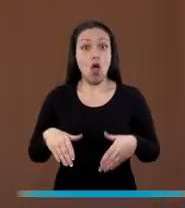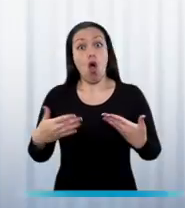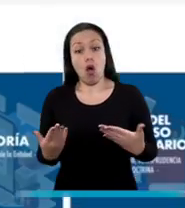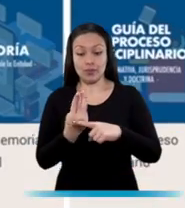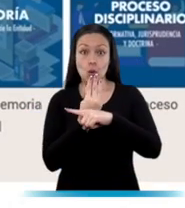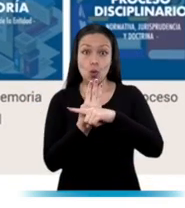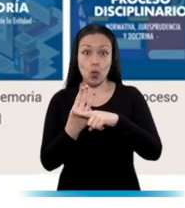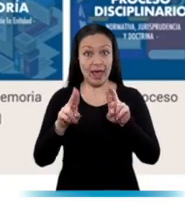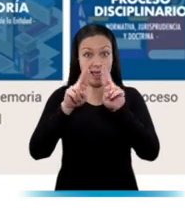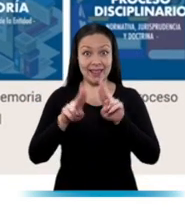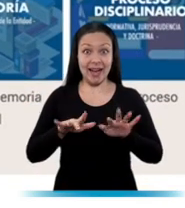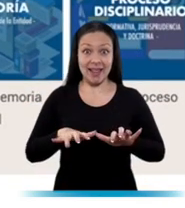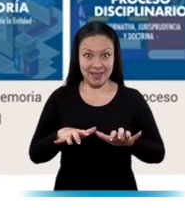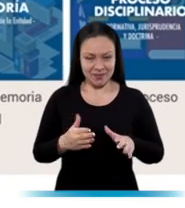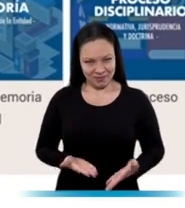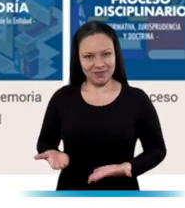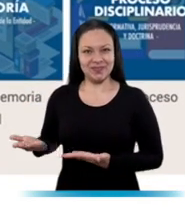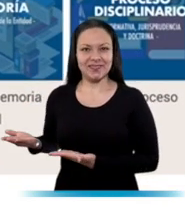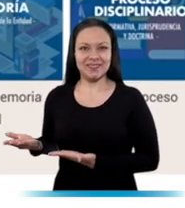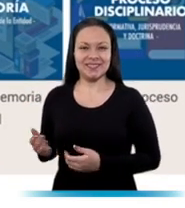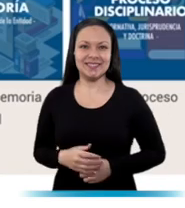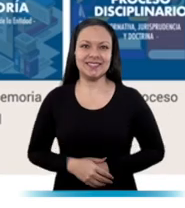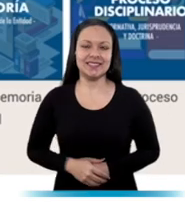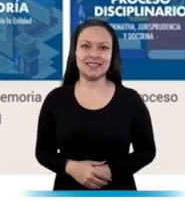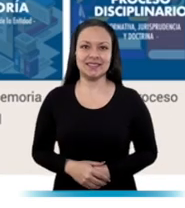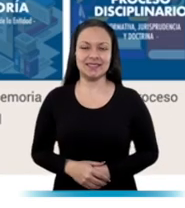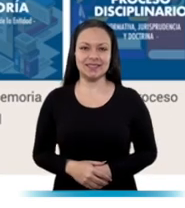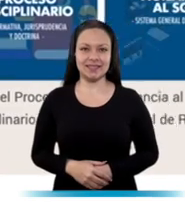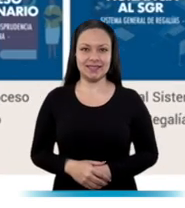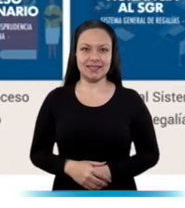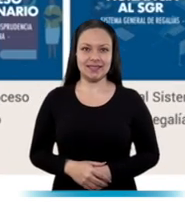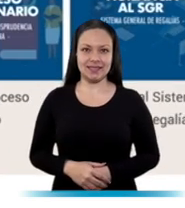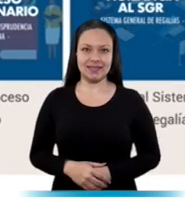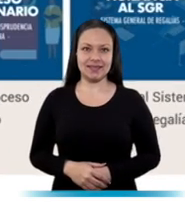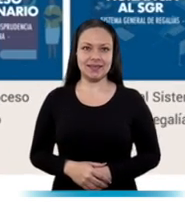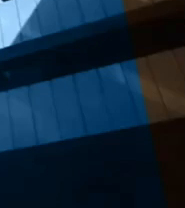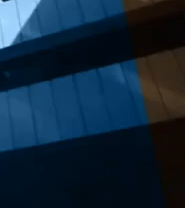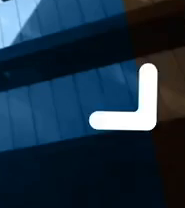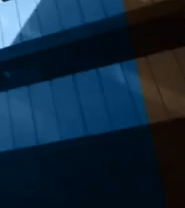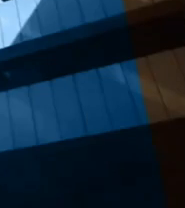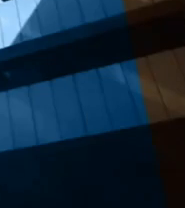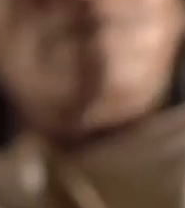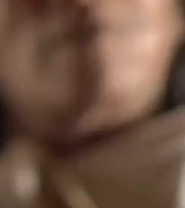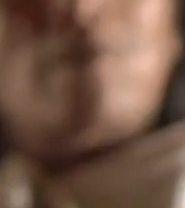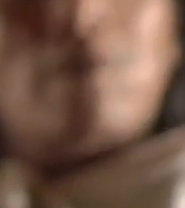018000-940-808 o a través de nuestra sede electrónica en www.procuraduría.gov.co.